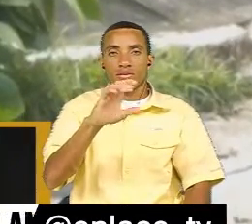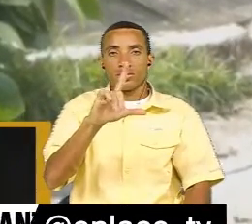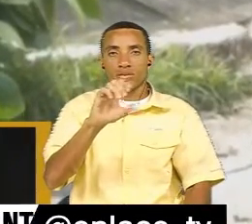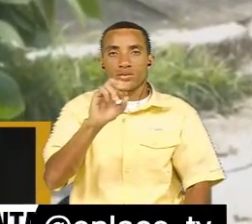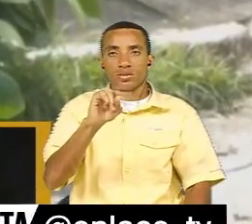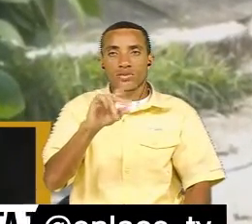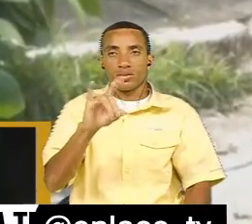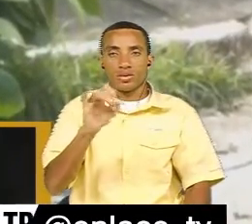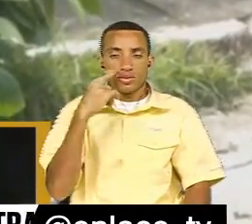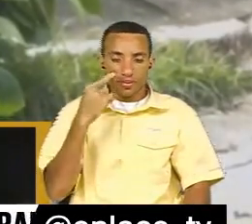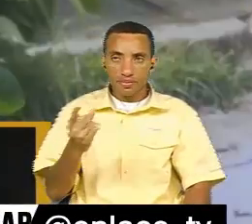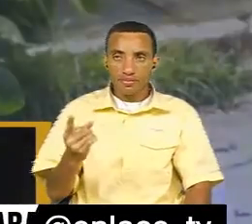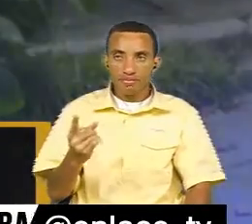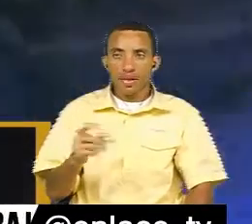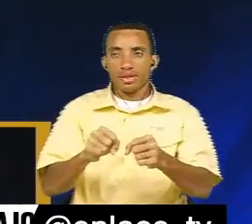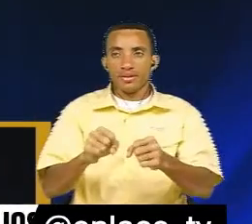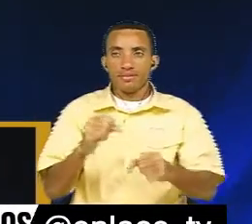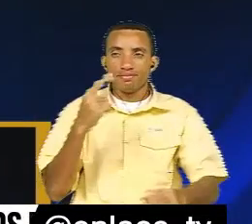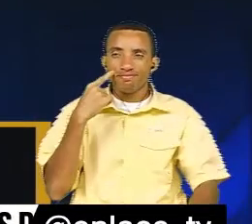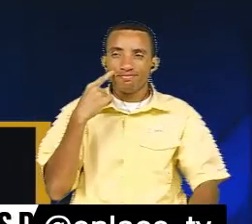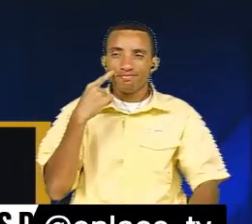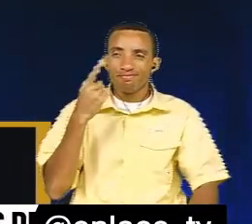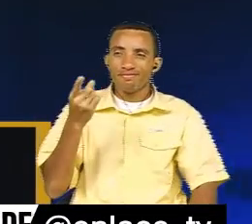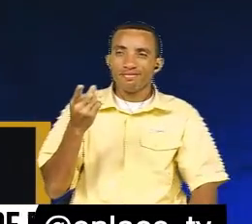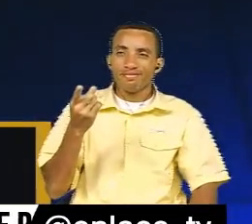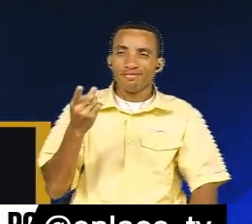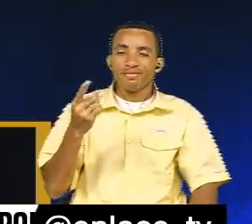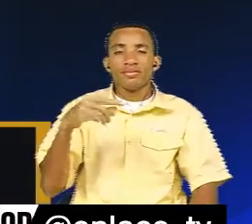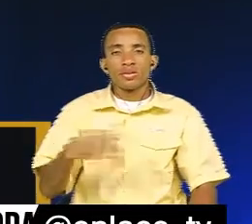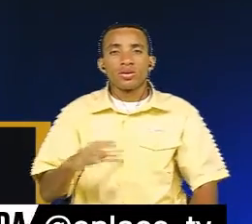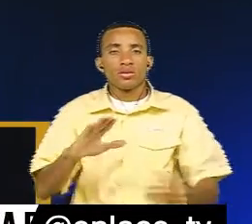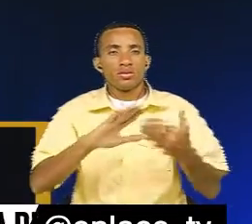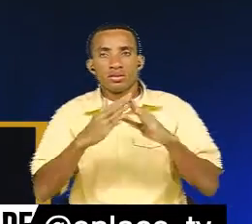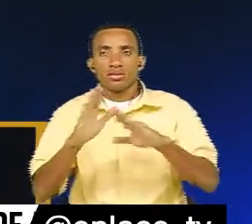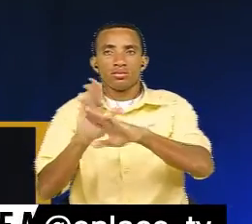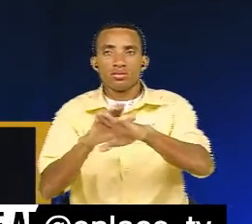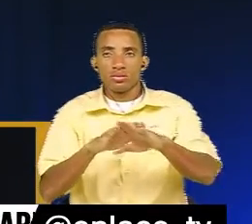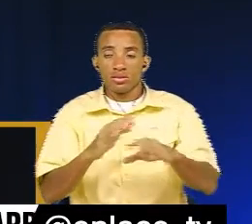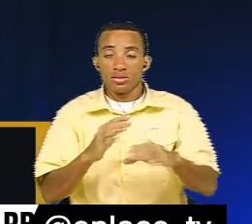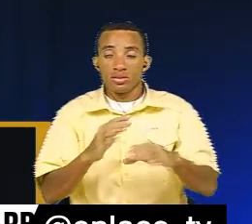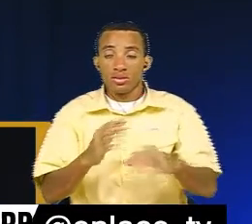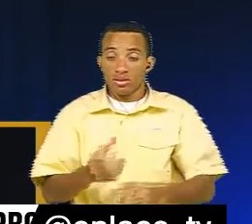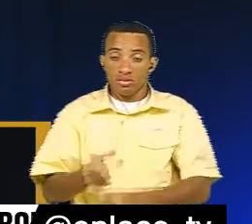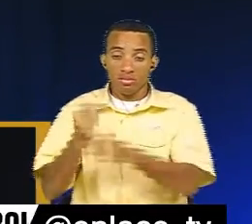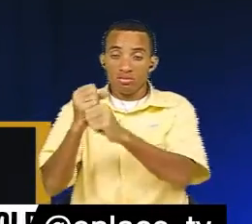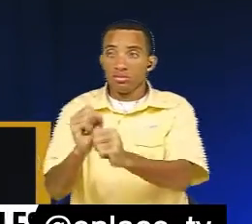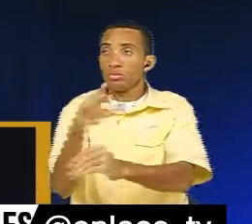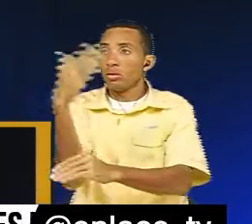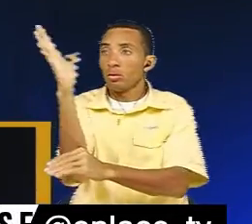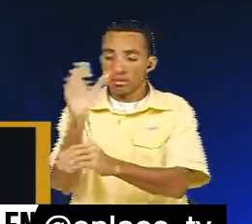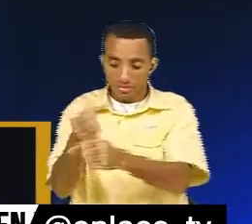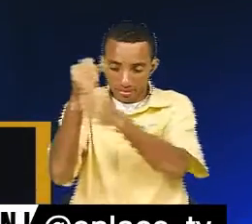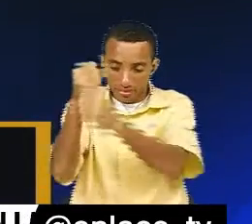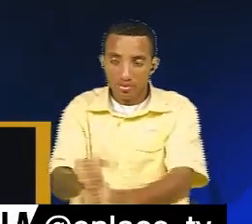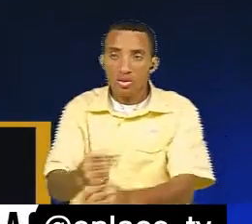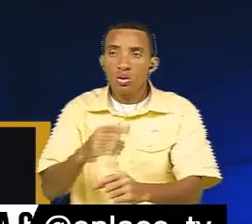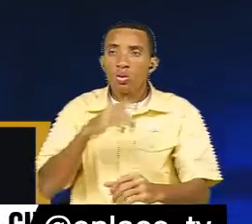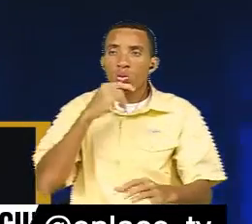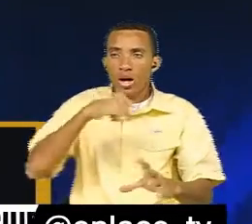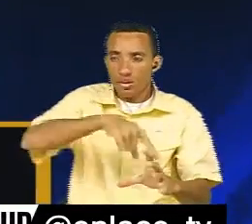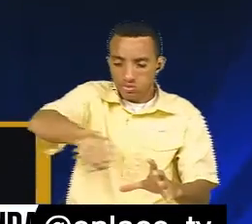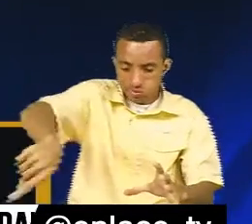teniendo inconvenientes. Para esto ha sido necesario que la comunidad indique con ramas el peligro que representa el gran hueco que esta alcantarilla